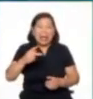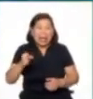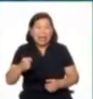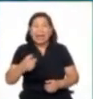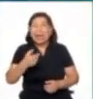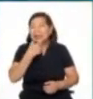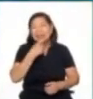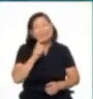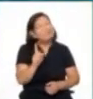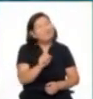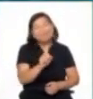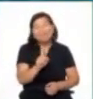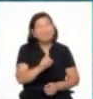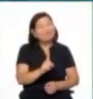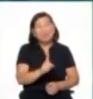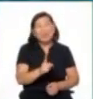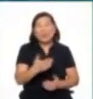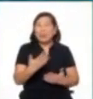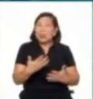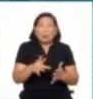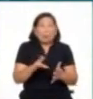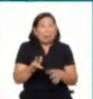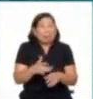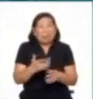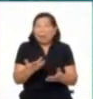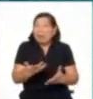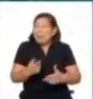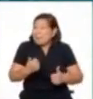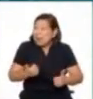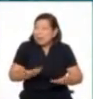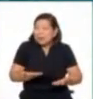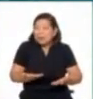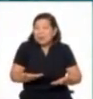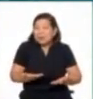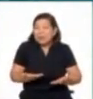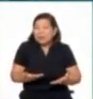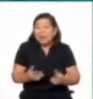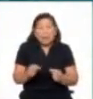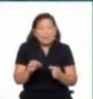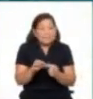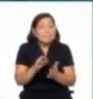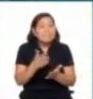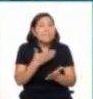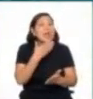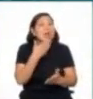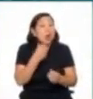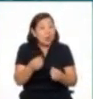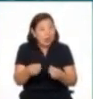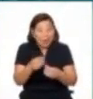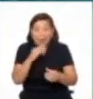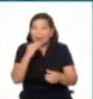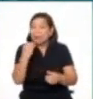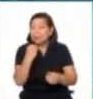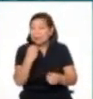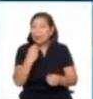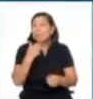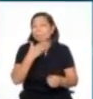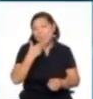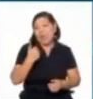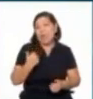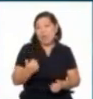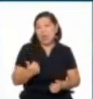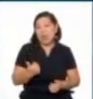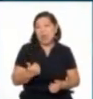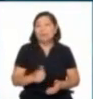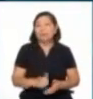porque eso no va a ayudar mucho, son calorías vacías. Si es alimentos con granos y fibra, es mucho mejor. Y ya para culminar, para que